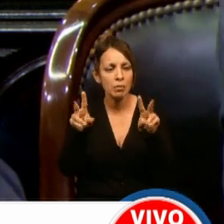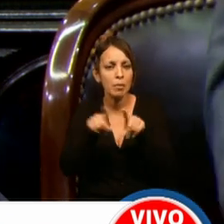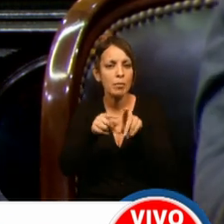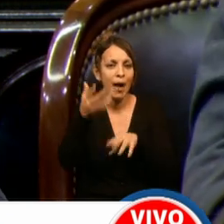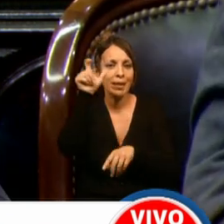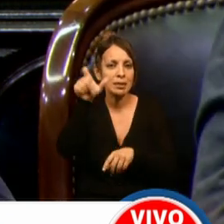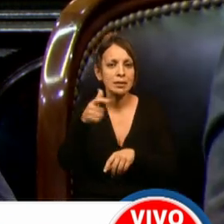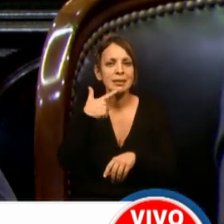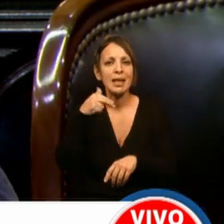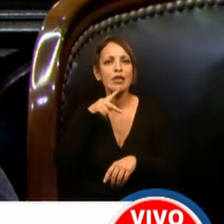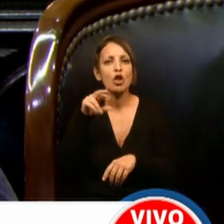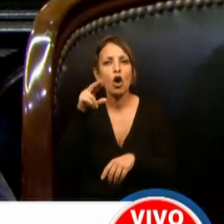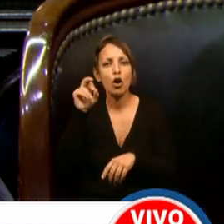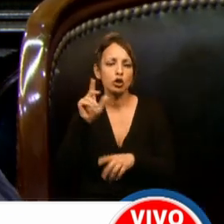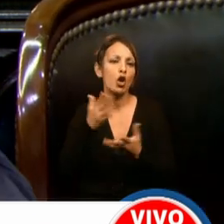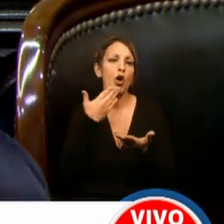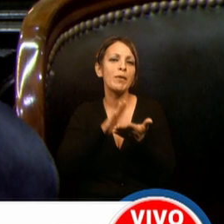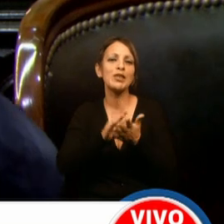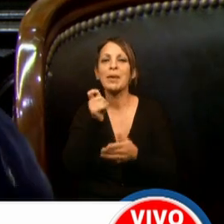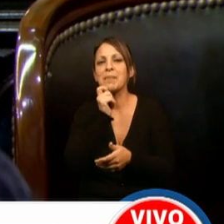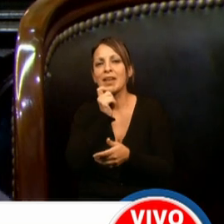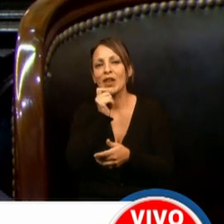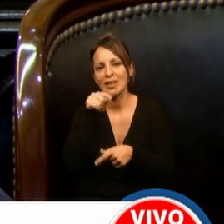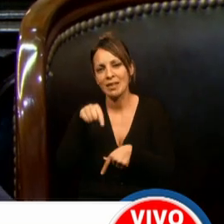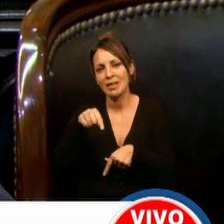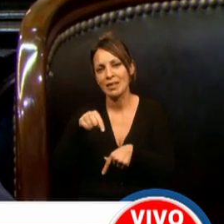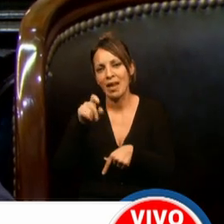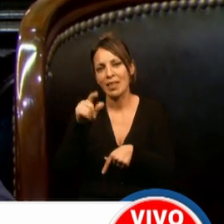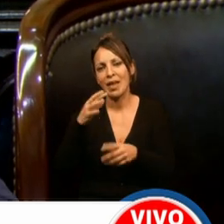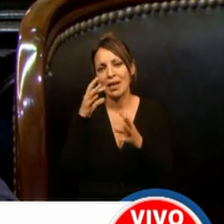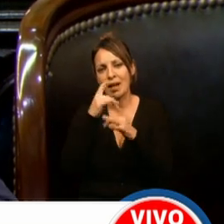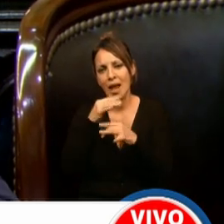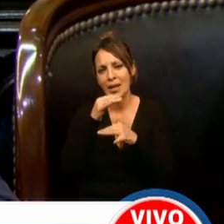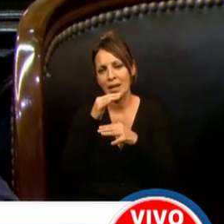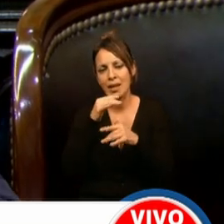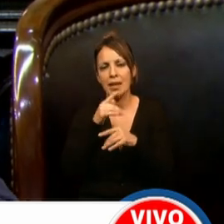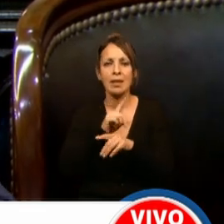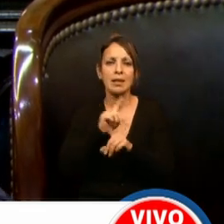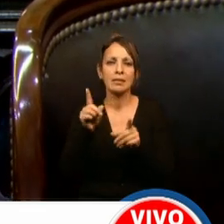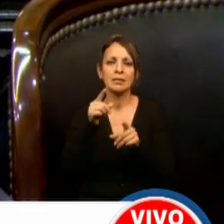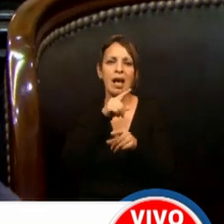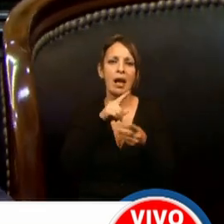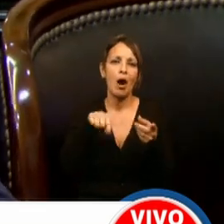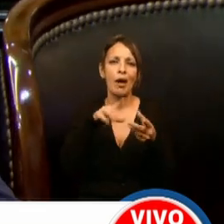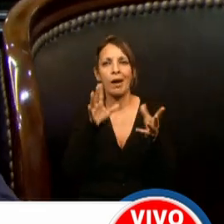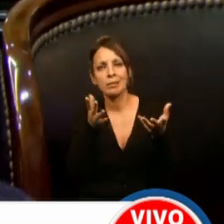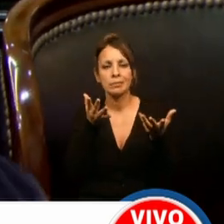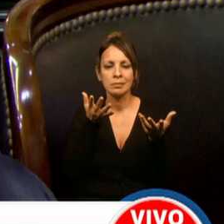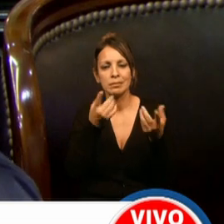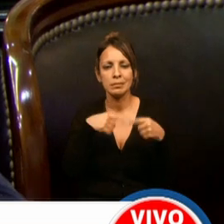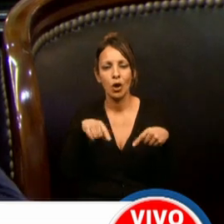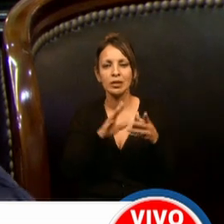santoro y no me refiero al periodista de clarín que anda haciendo cosas con los servicios sino